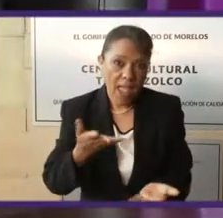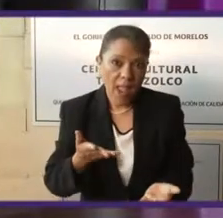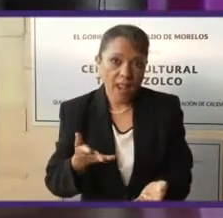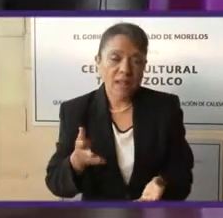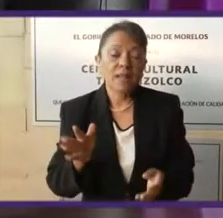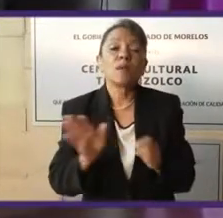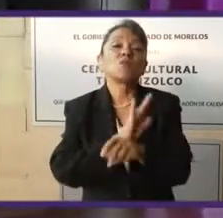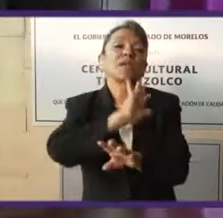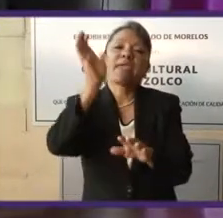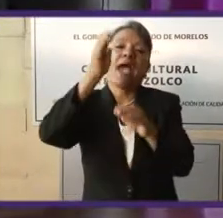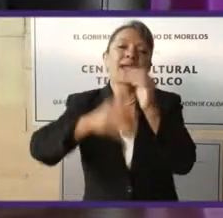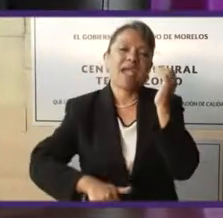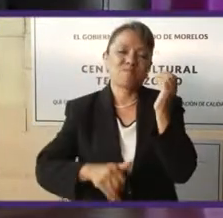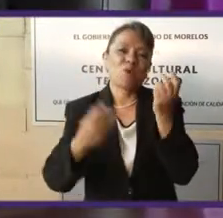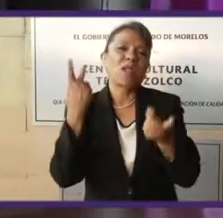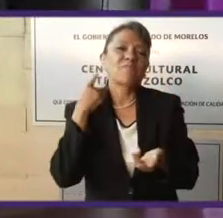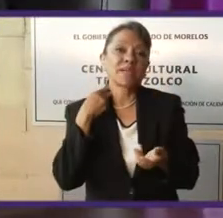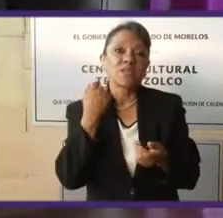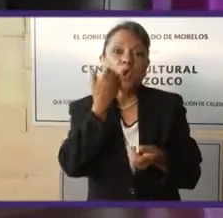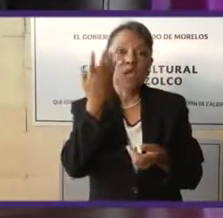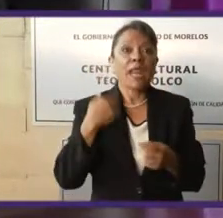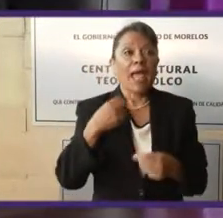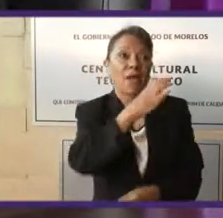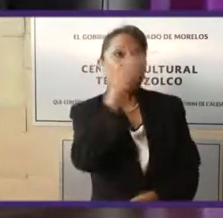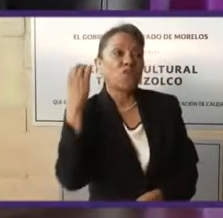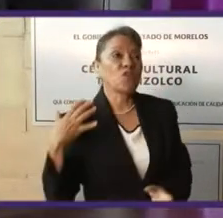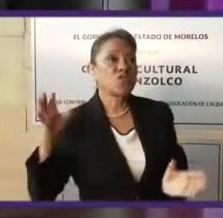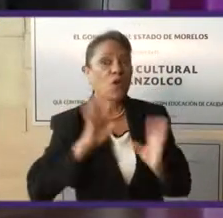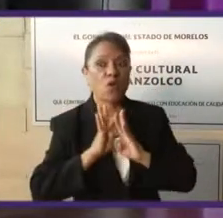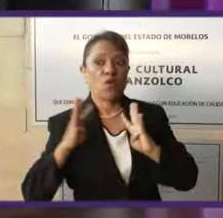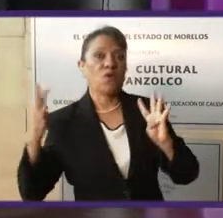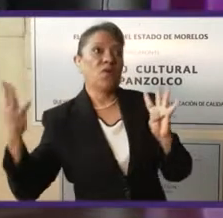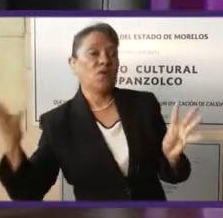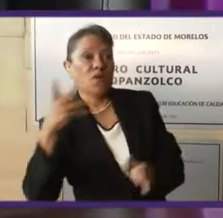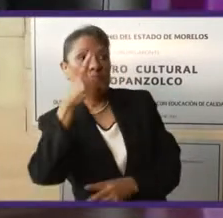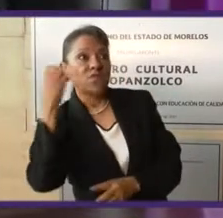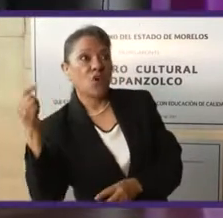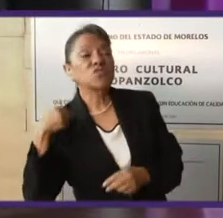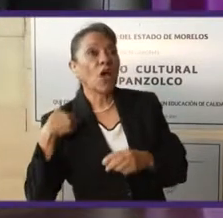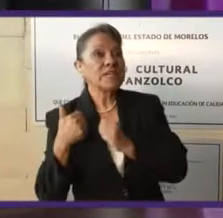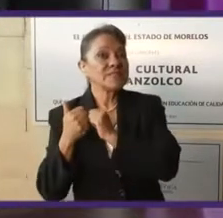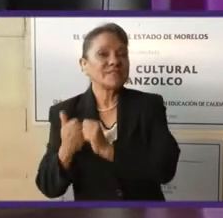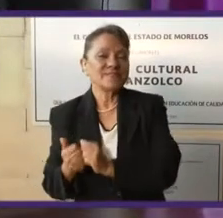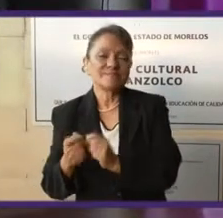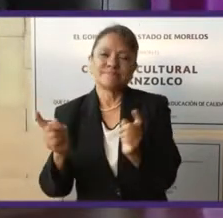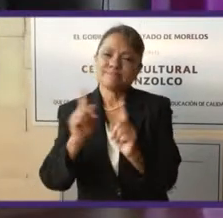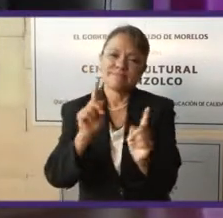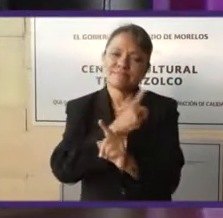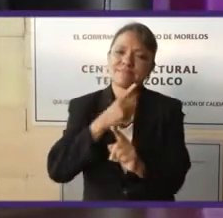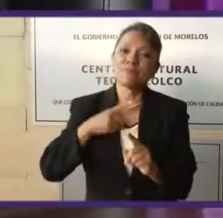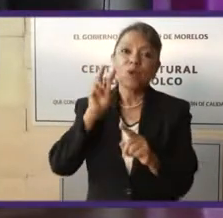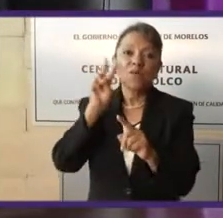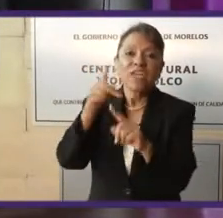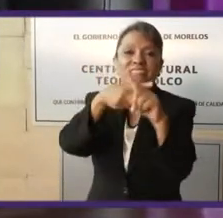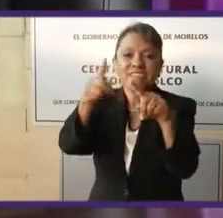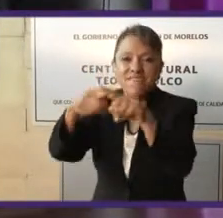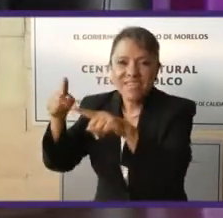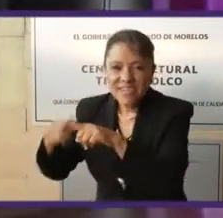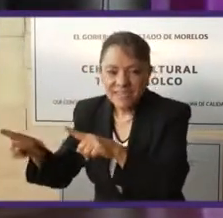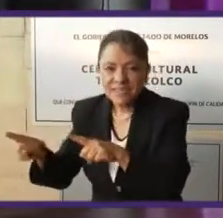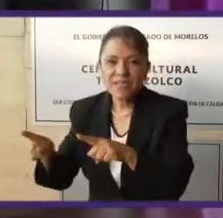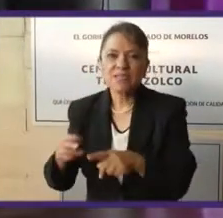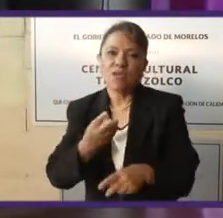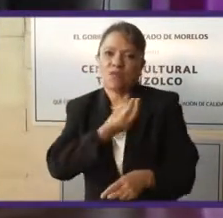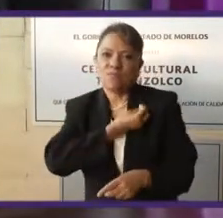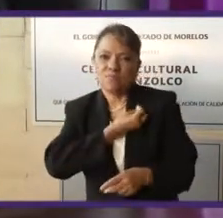acabó. Debemos de promover la pluralidad, la diversidad, la tolerancia,